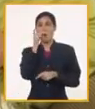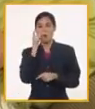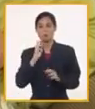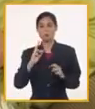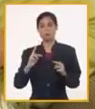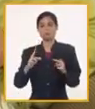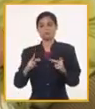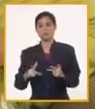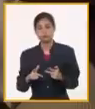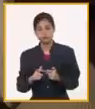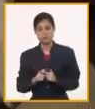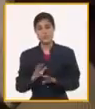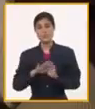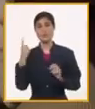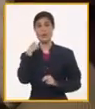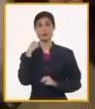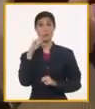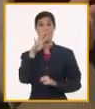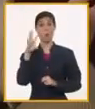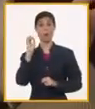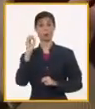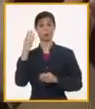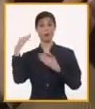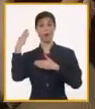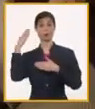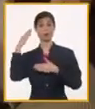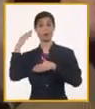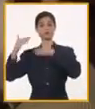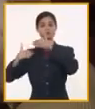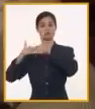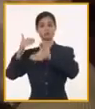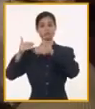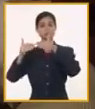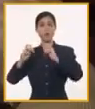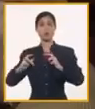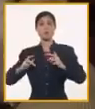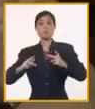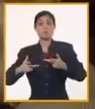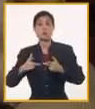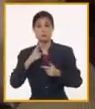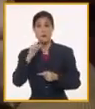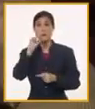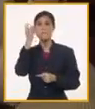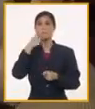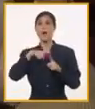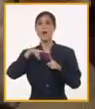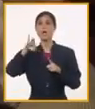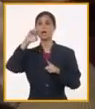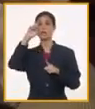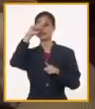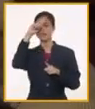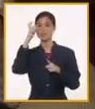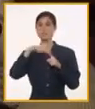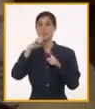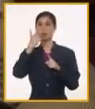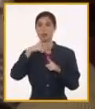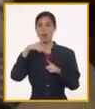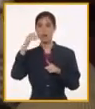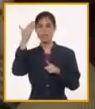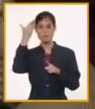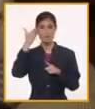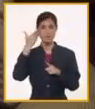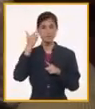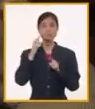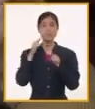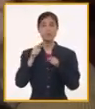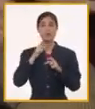Sí, ya conocía a Batista, el batistato anterior. Dice, este hombre otra vez, empieza la vieja ahí a